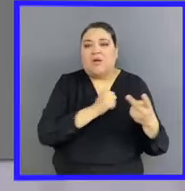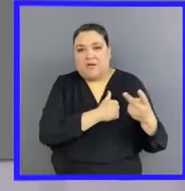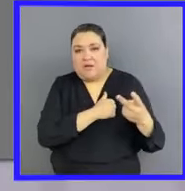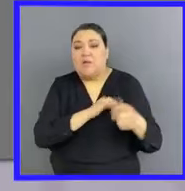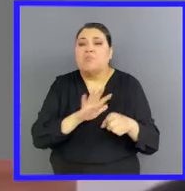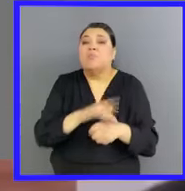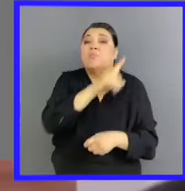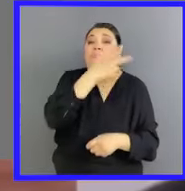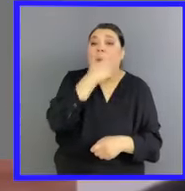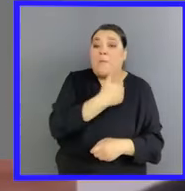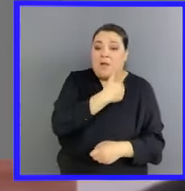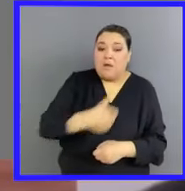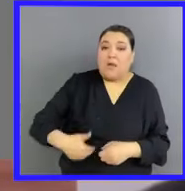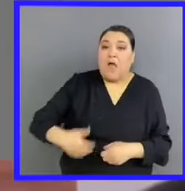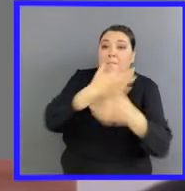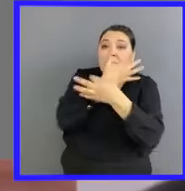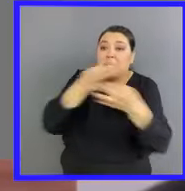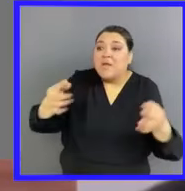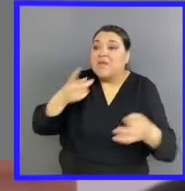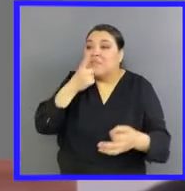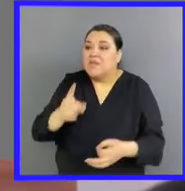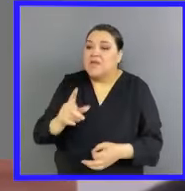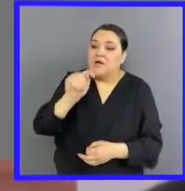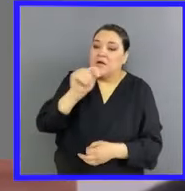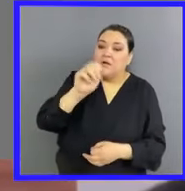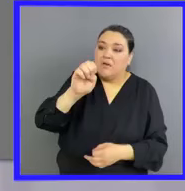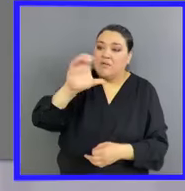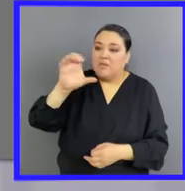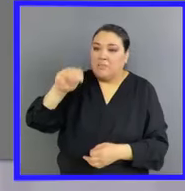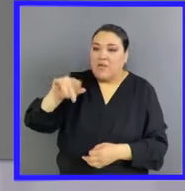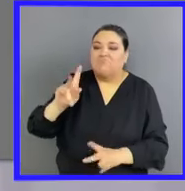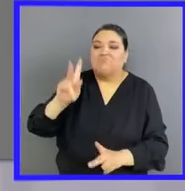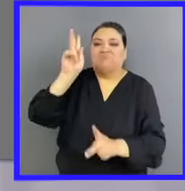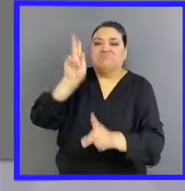busca ponerle fin al TMEC y emprender un nuevo tratado.